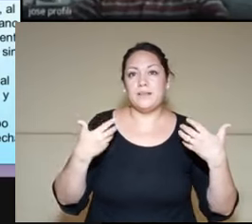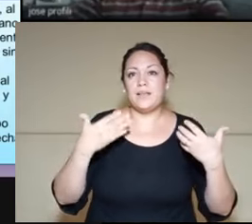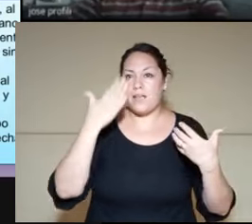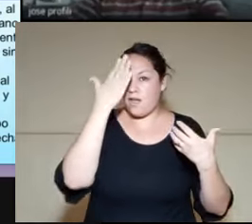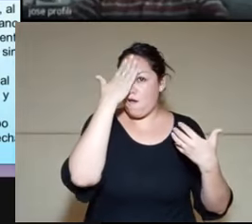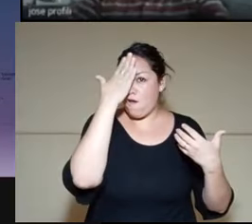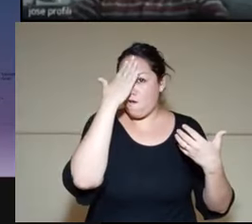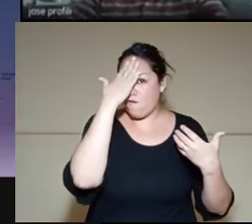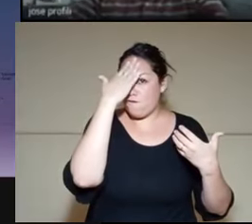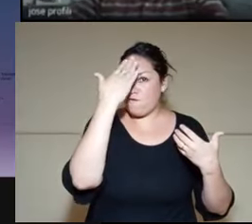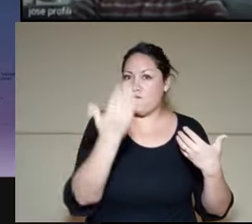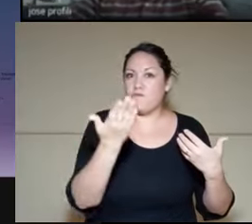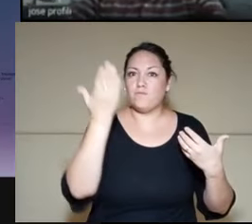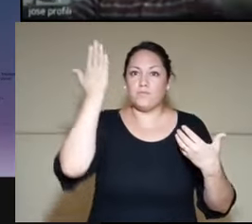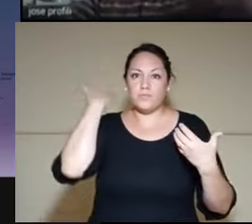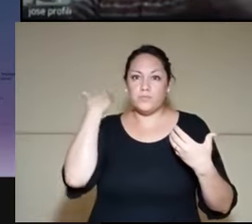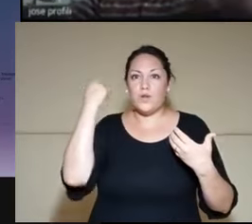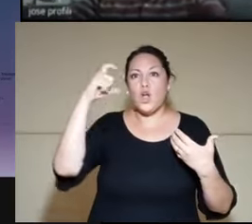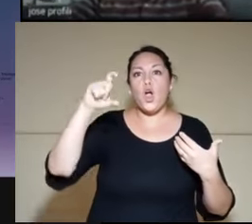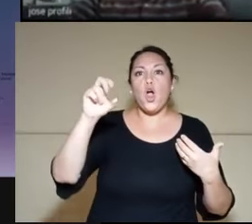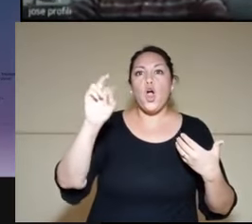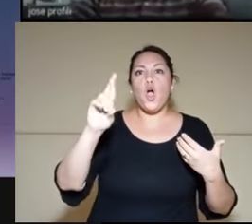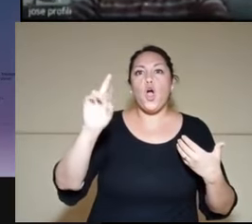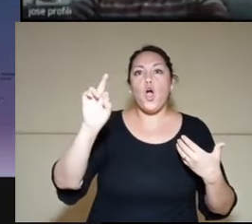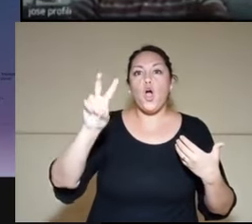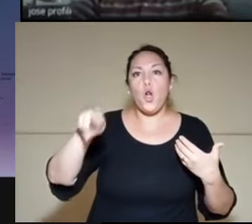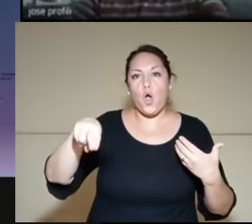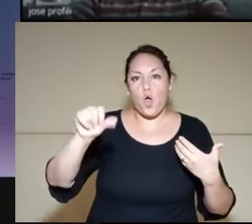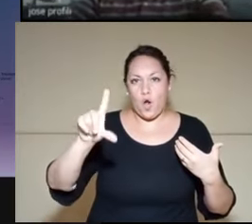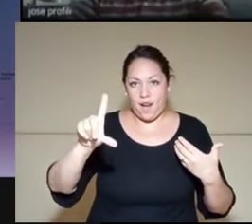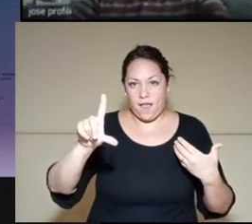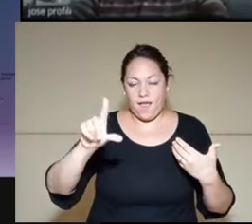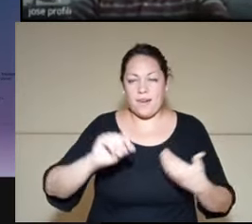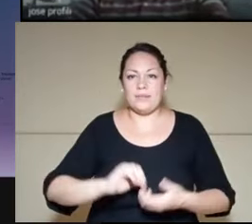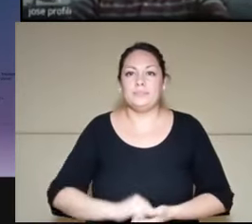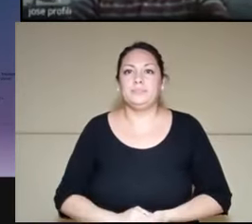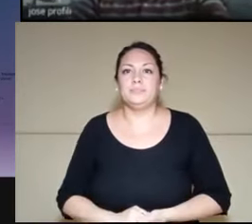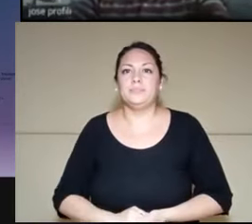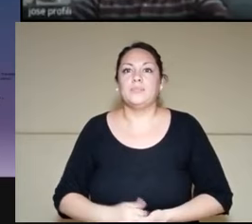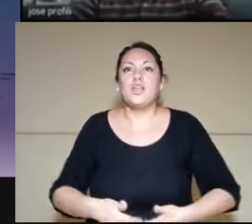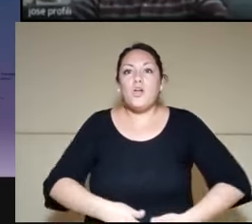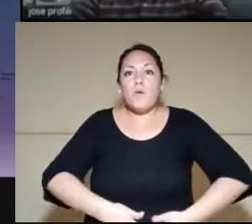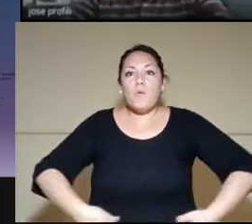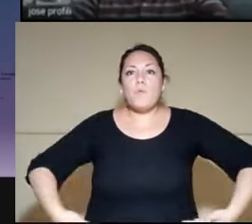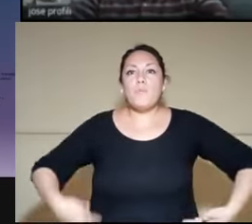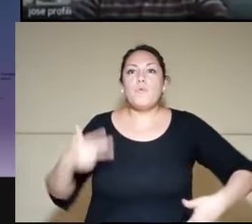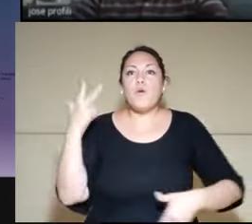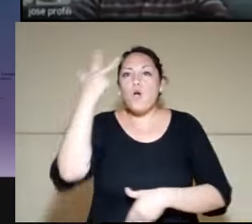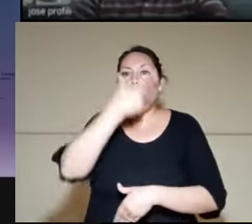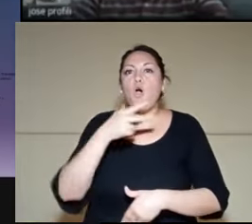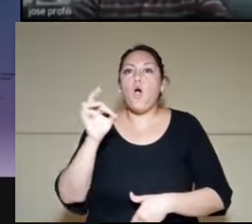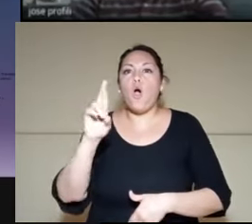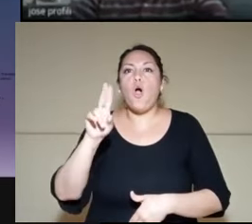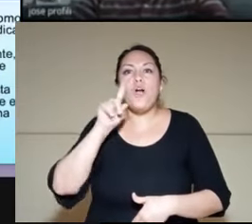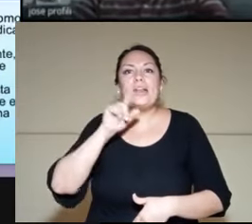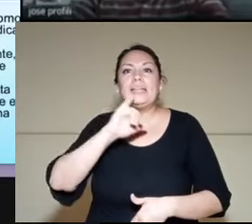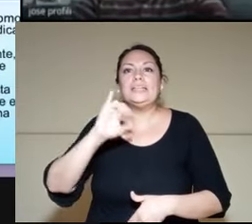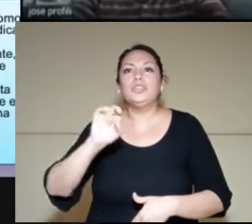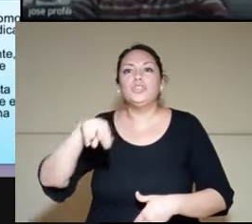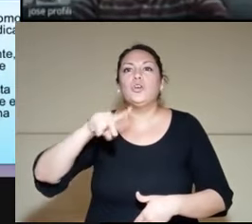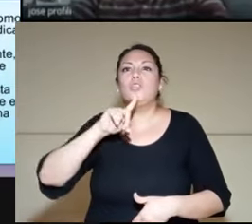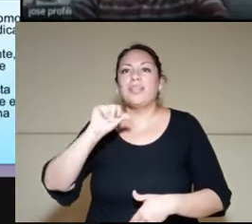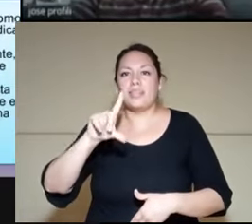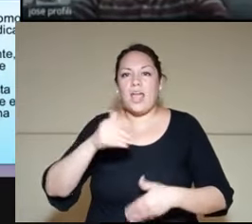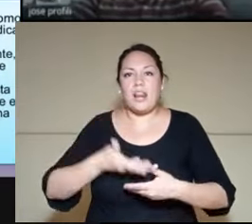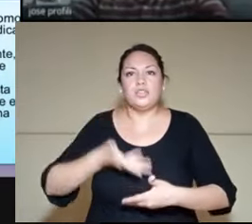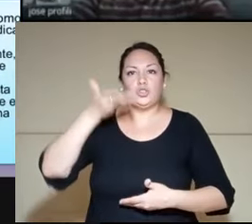el anterior que era el frontal o coronal es el que dividía en anterior y en posterior, y el plano horizontal es el que divide en